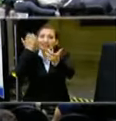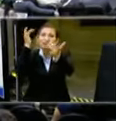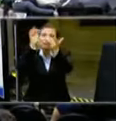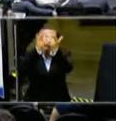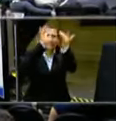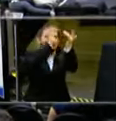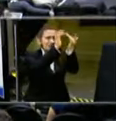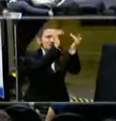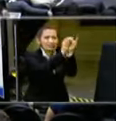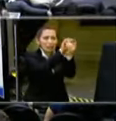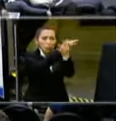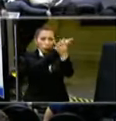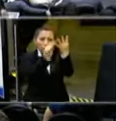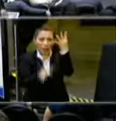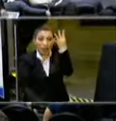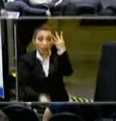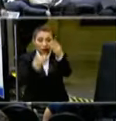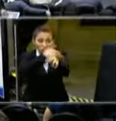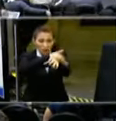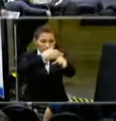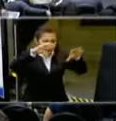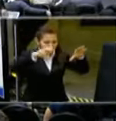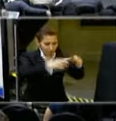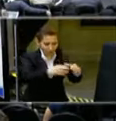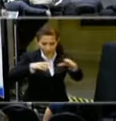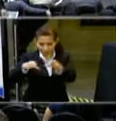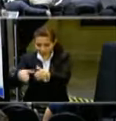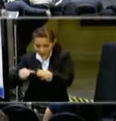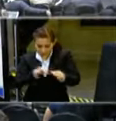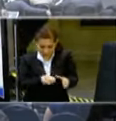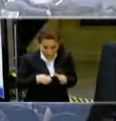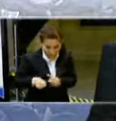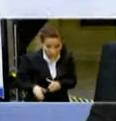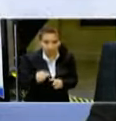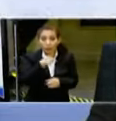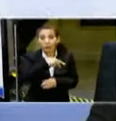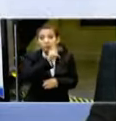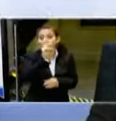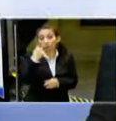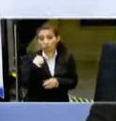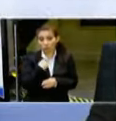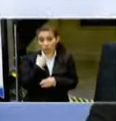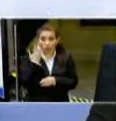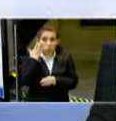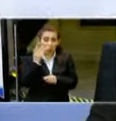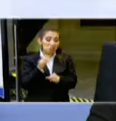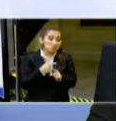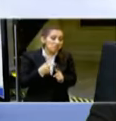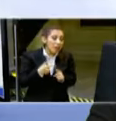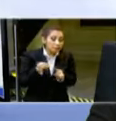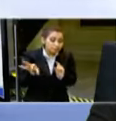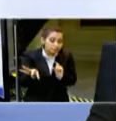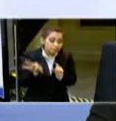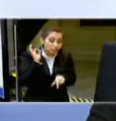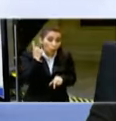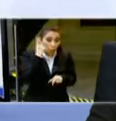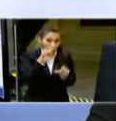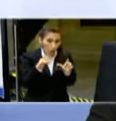cuatro grandes familias de elementos, pero si yo tuviera que apostar nada más